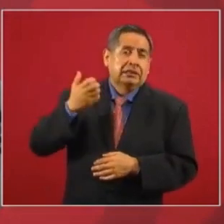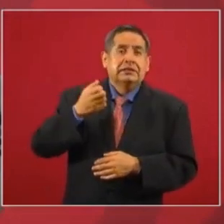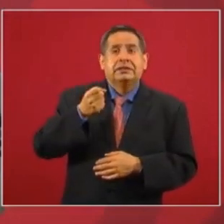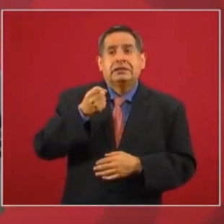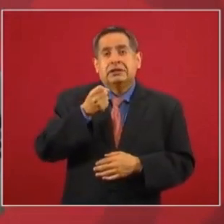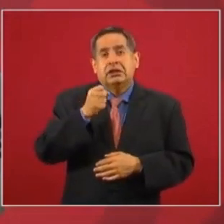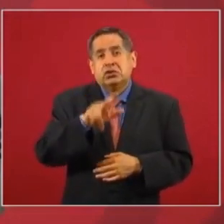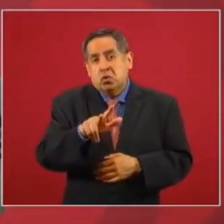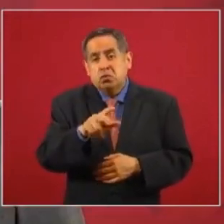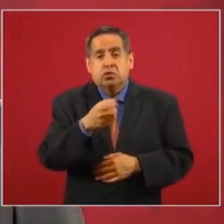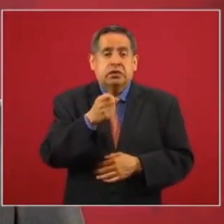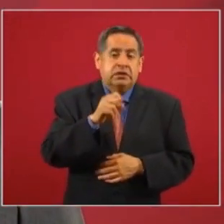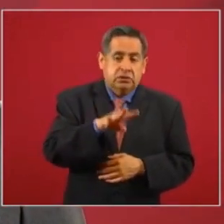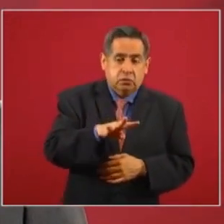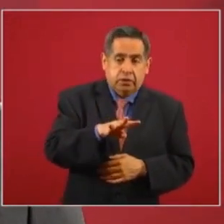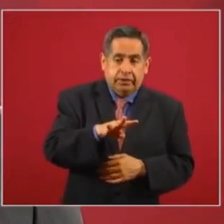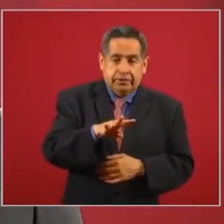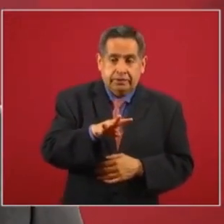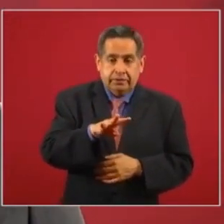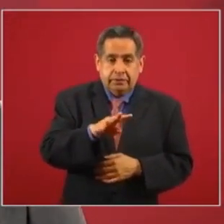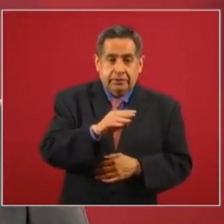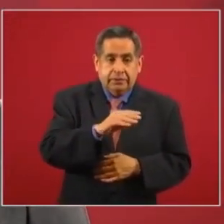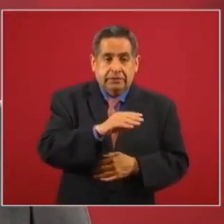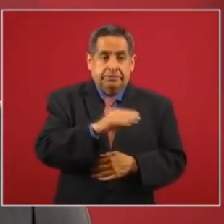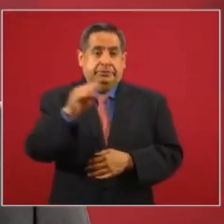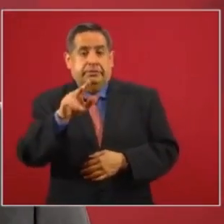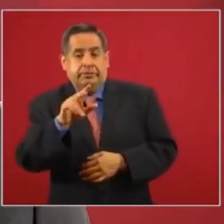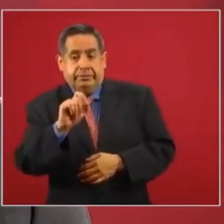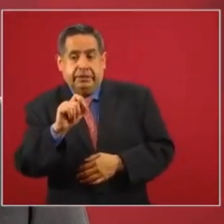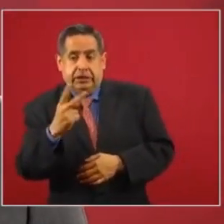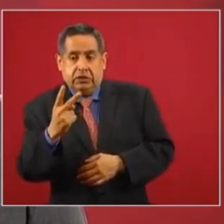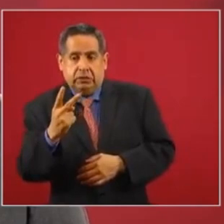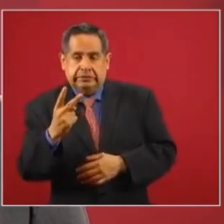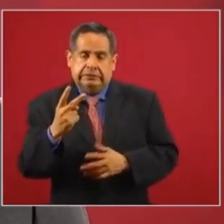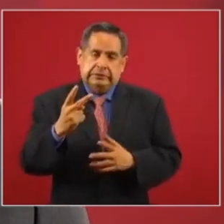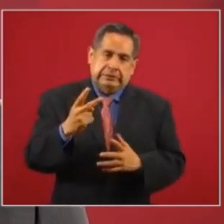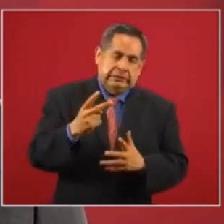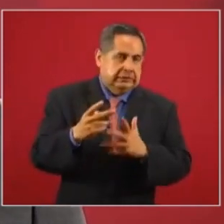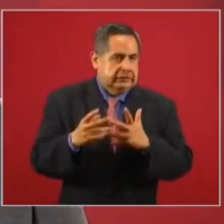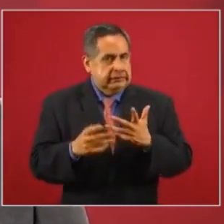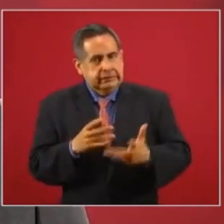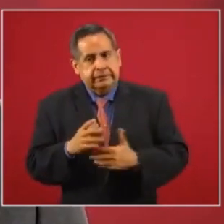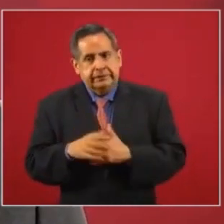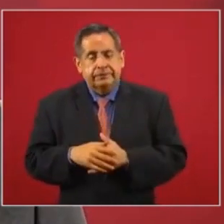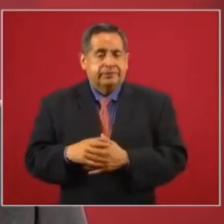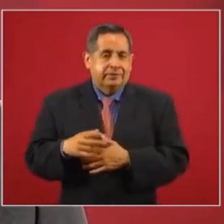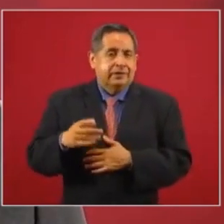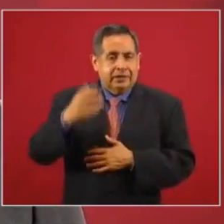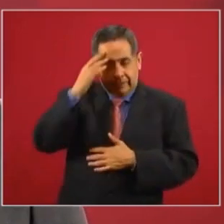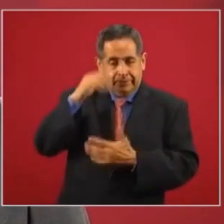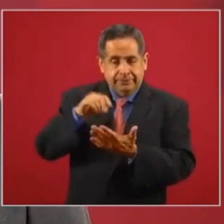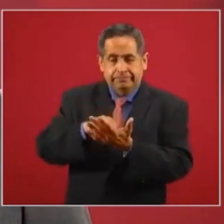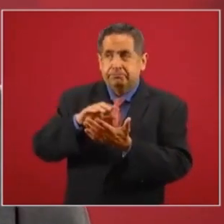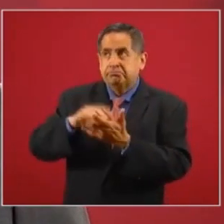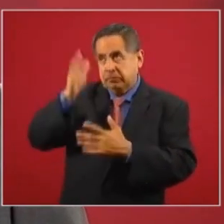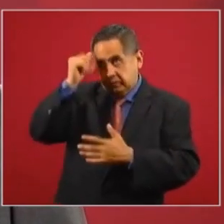19 para 22, entonces como la deuda está